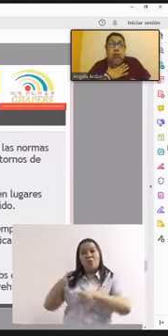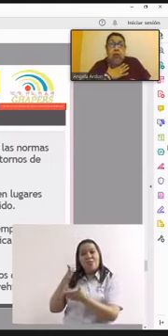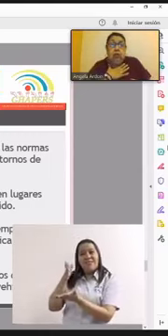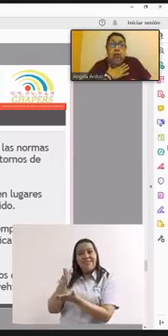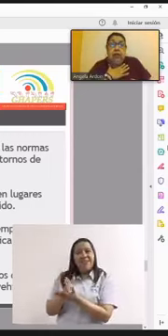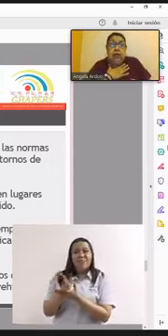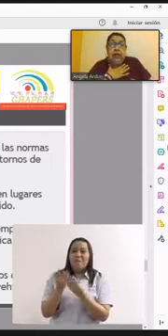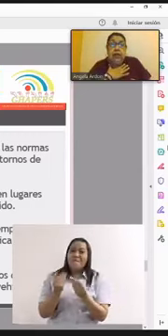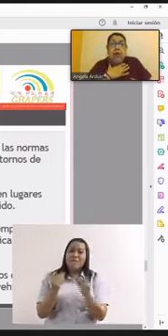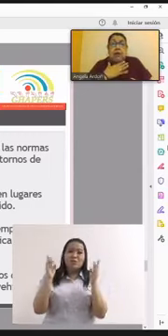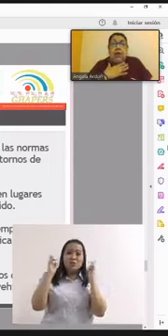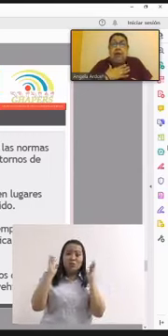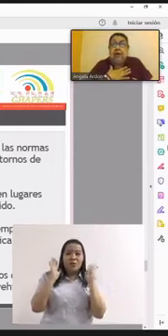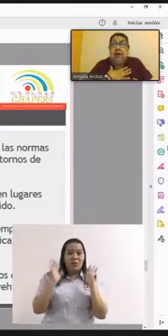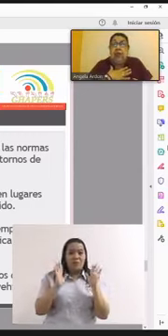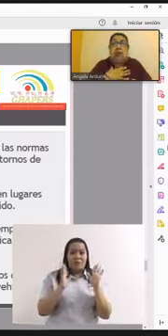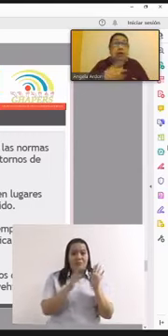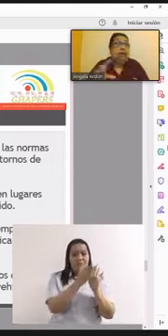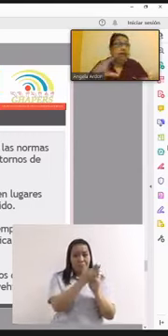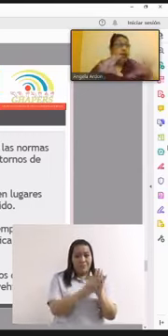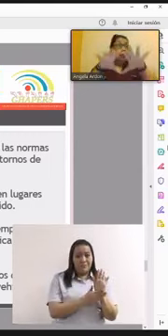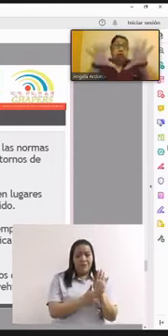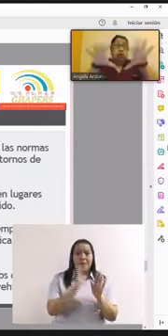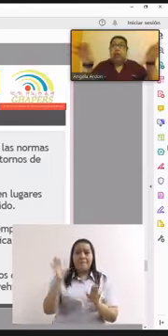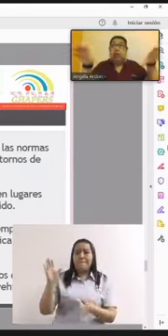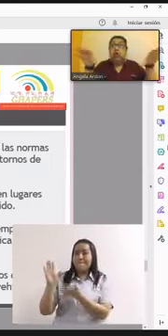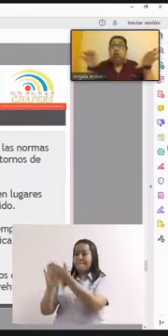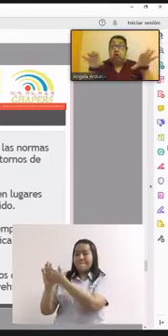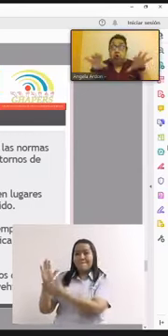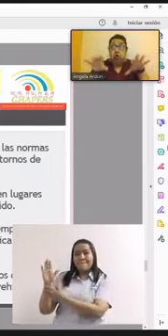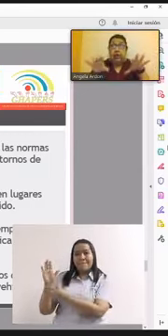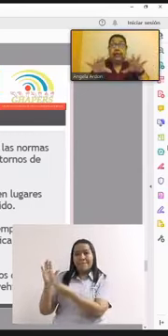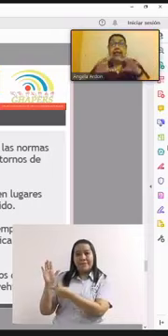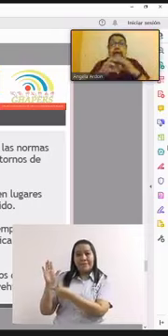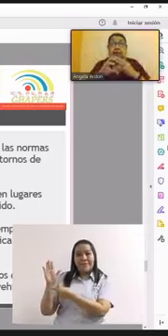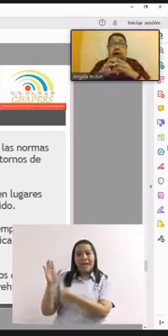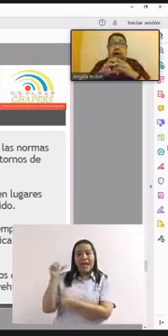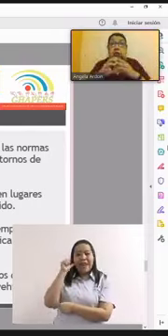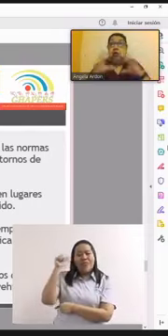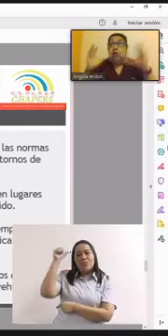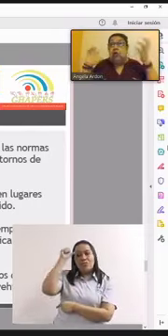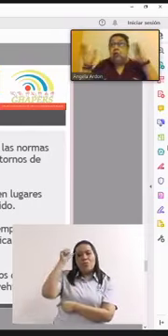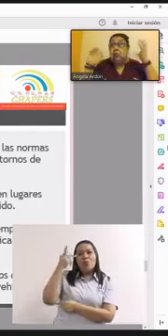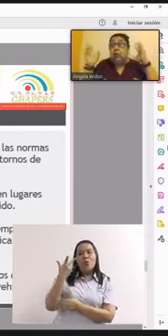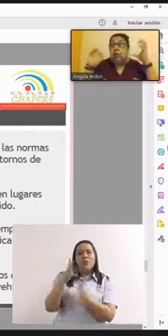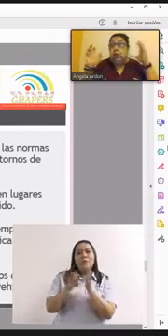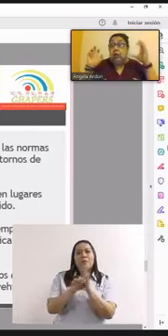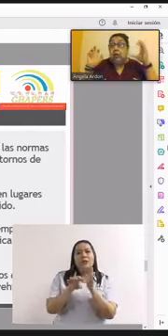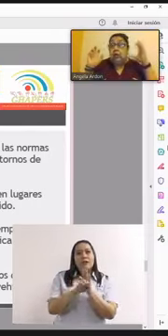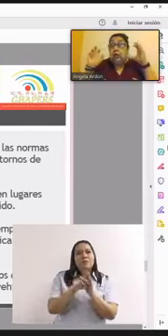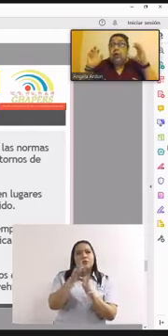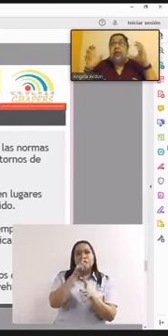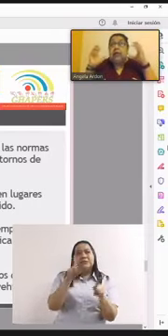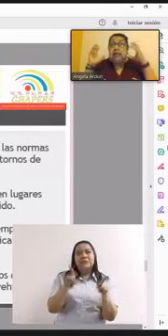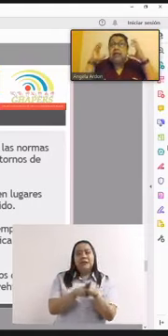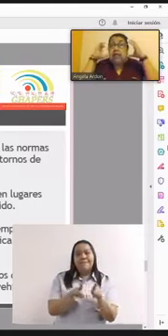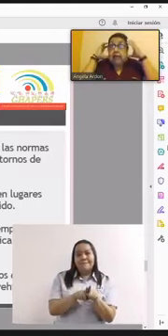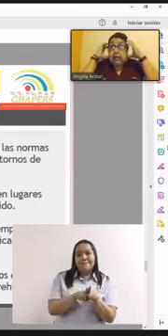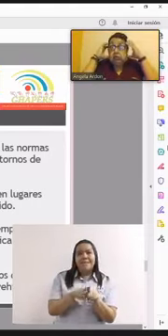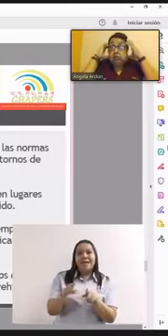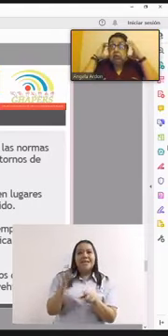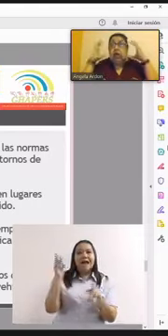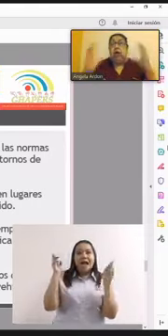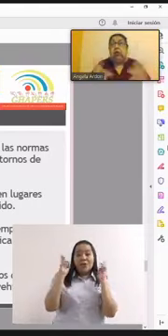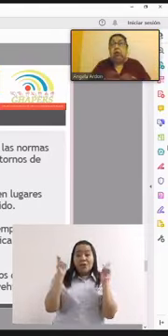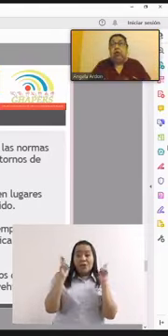adulto, ¿verdad? Pues ya sabemos, si tenemos un entorno de trabajo donde hay mucho ruido, exigir